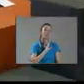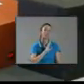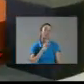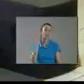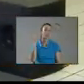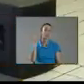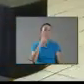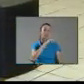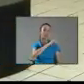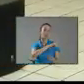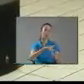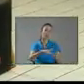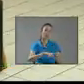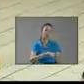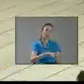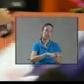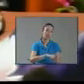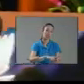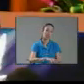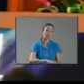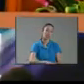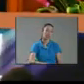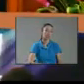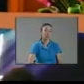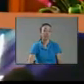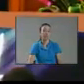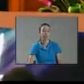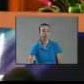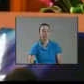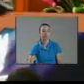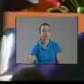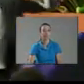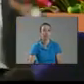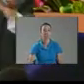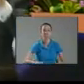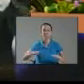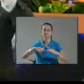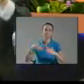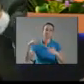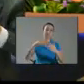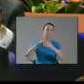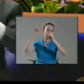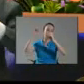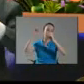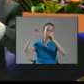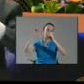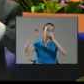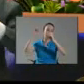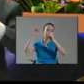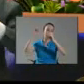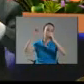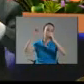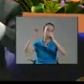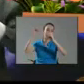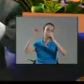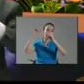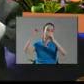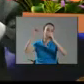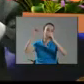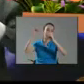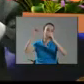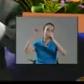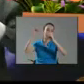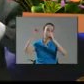la familia Mayén, sobre Carmen Beatriz Unay, Luis Antonio Molina, la familia Pú. Los bendecimos